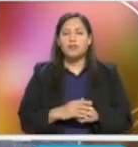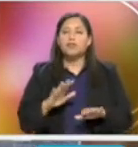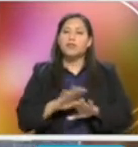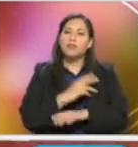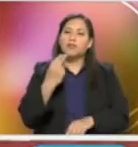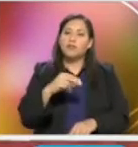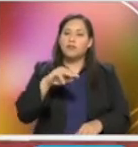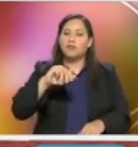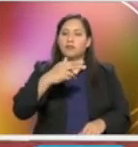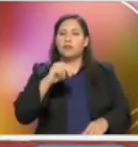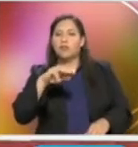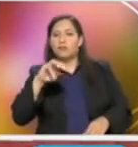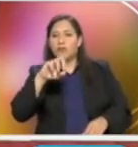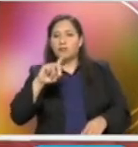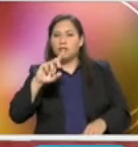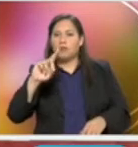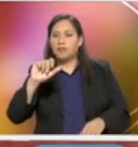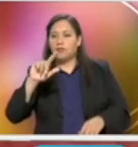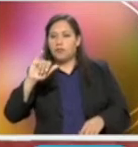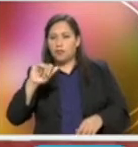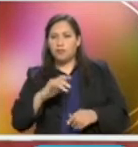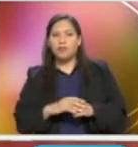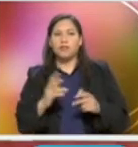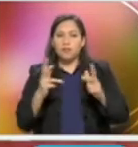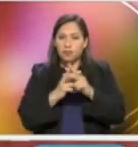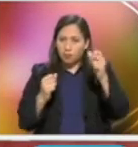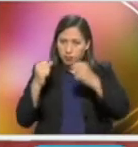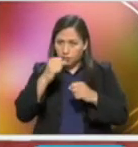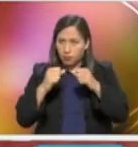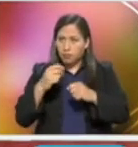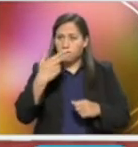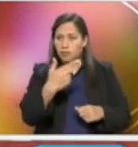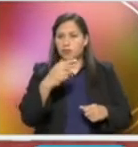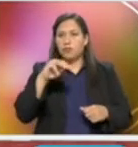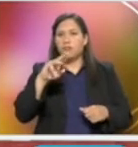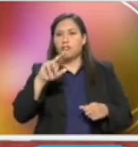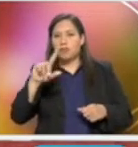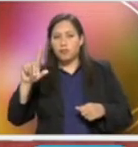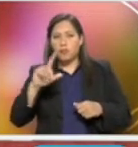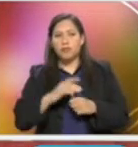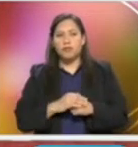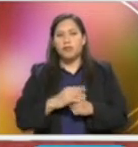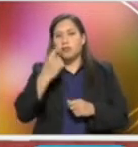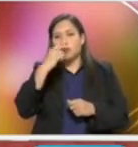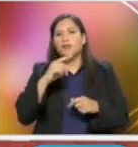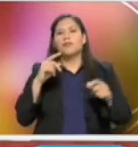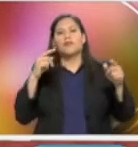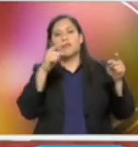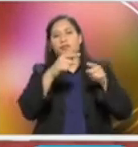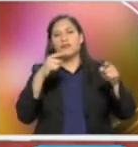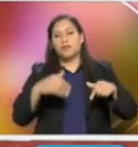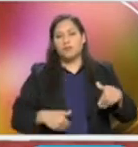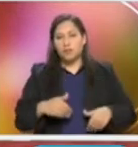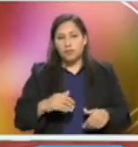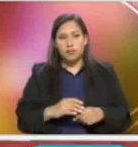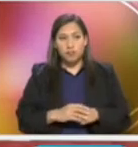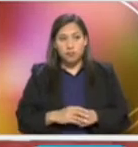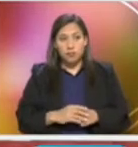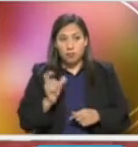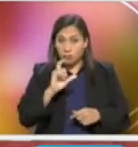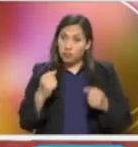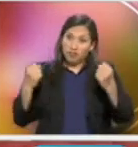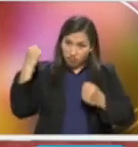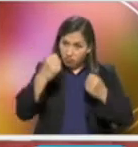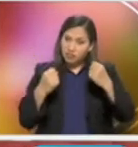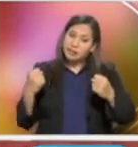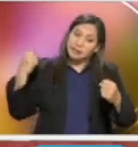cambia el nombre a Muhammad Ali. Fue también en una pelea con Archie Moore, Archie Moore le decía a Cassius Clay para molestarlo y entonces cuando lo noqueó